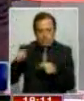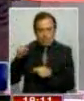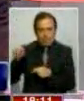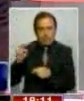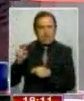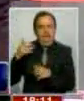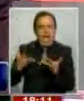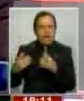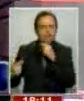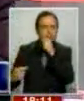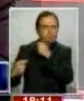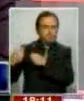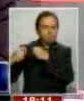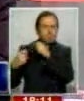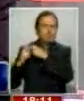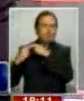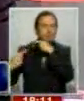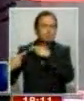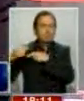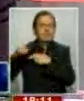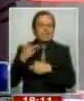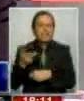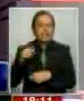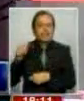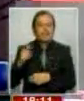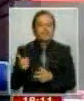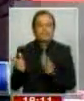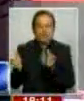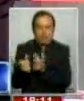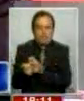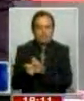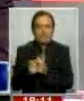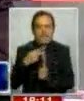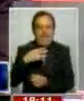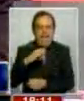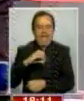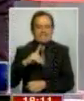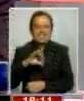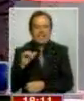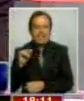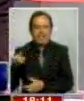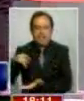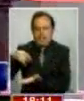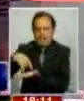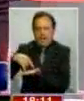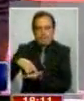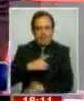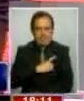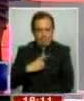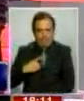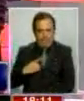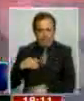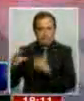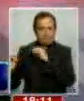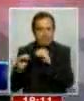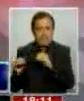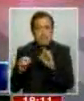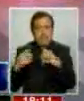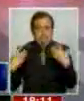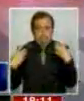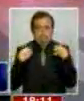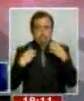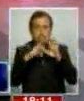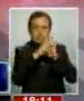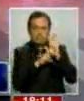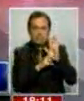en la Cámara de Diputados, en la Comisión de Hacienda. Entonces tu pregunta ¿es justo hacerlo de una sola vez? Es que justamente el proyecto se hace cargo de